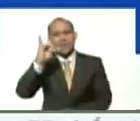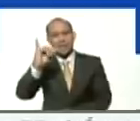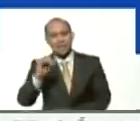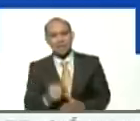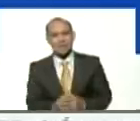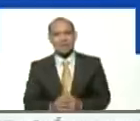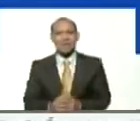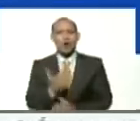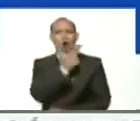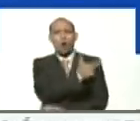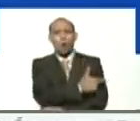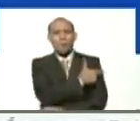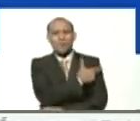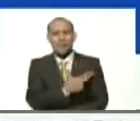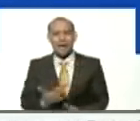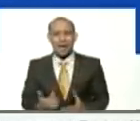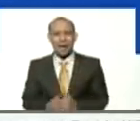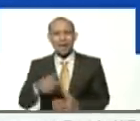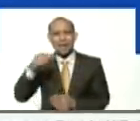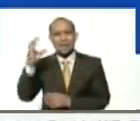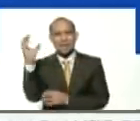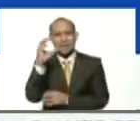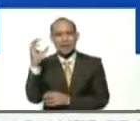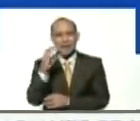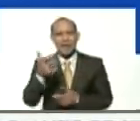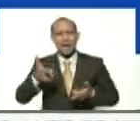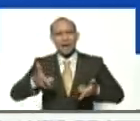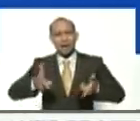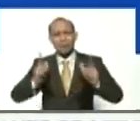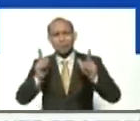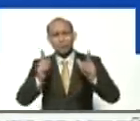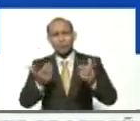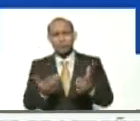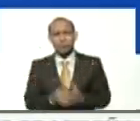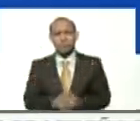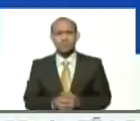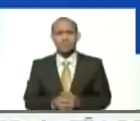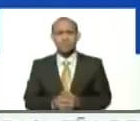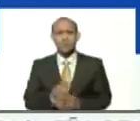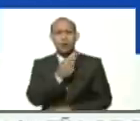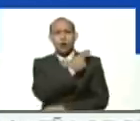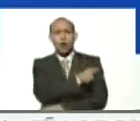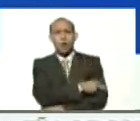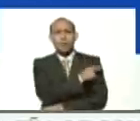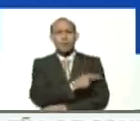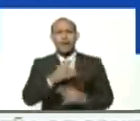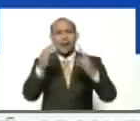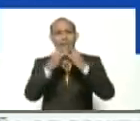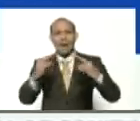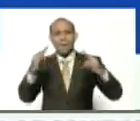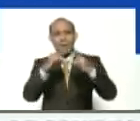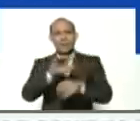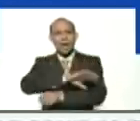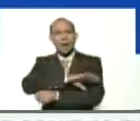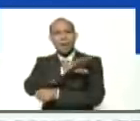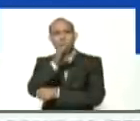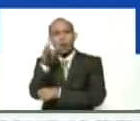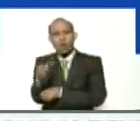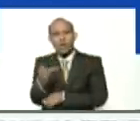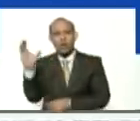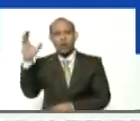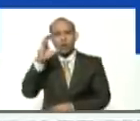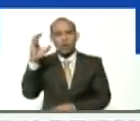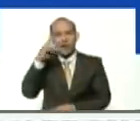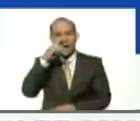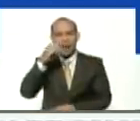hospitales centinelas en el caso de caracas está también hospital de campaña que se aperturó el